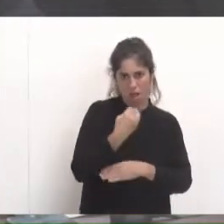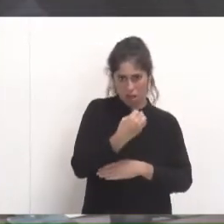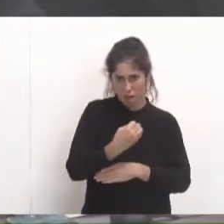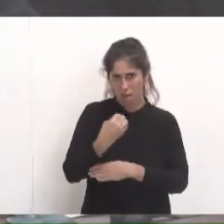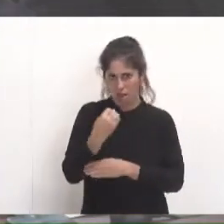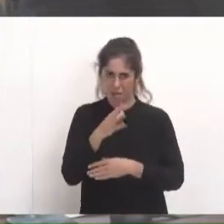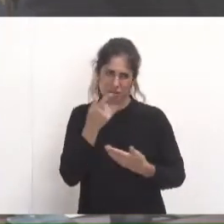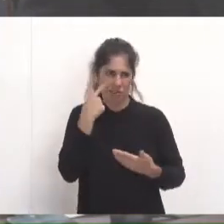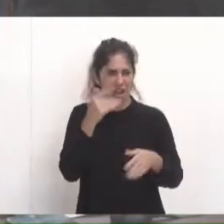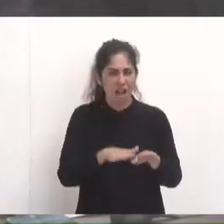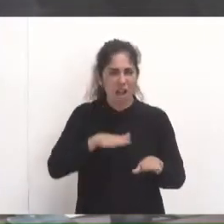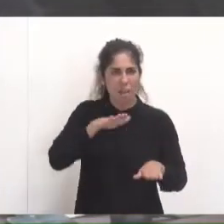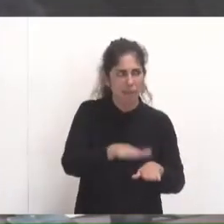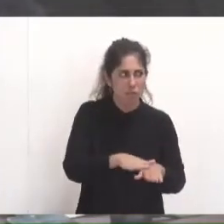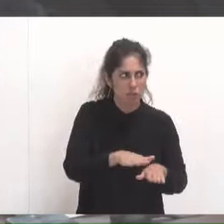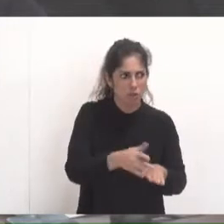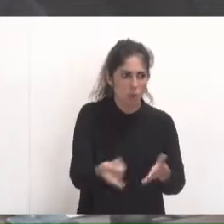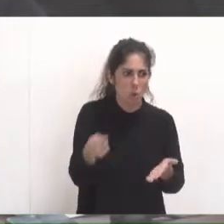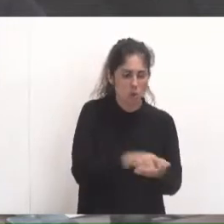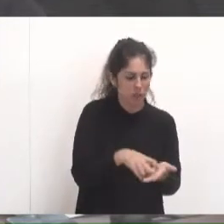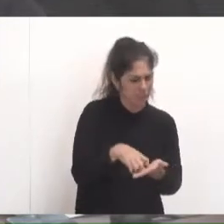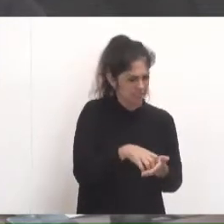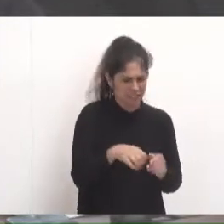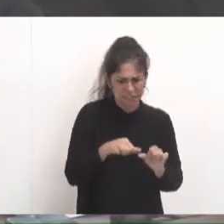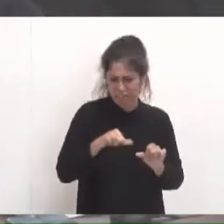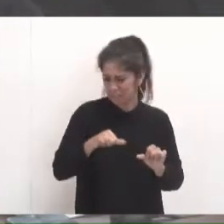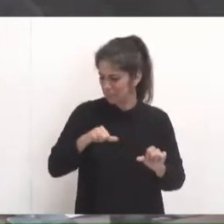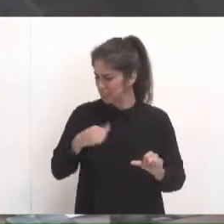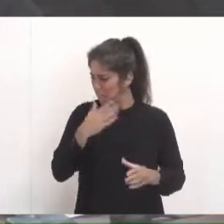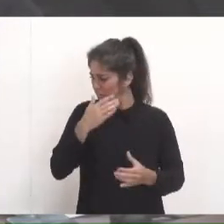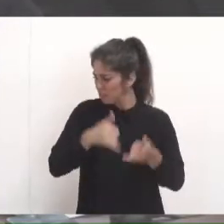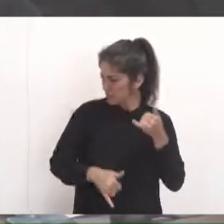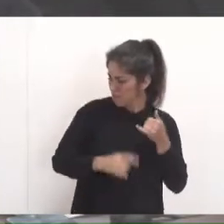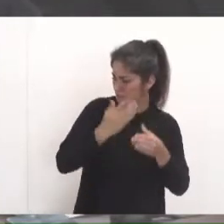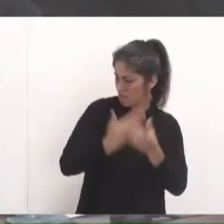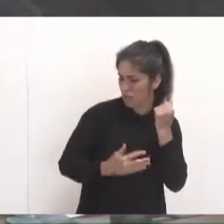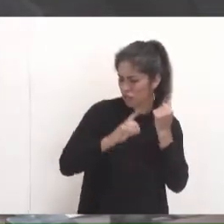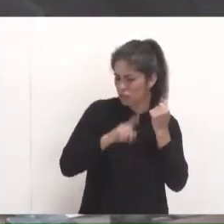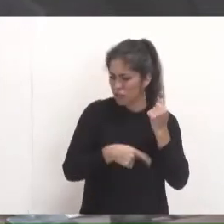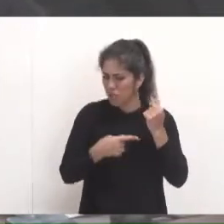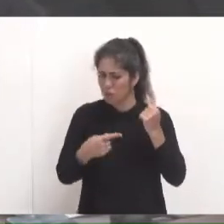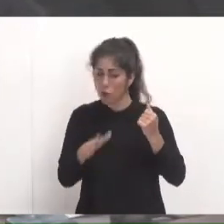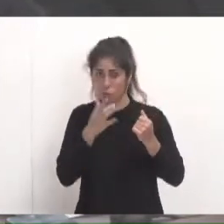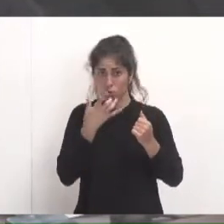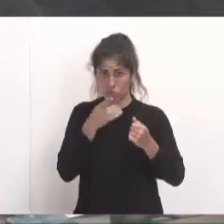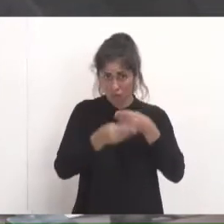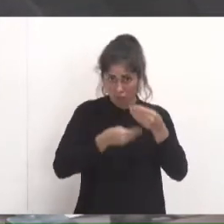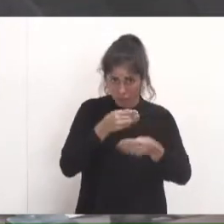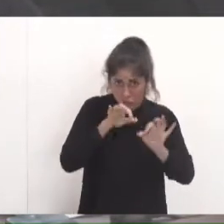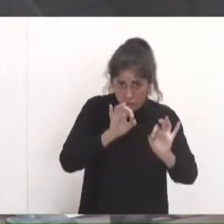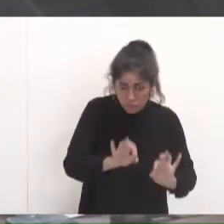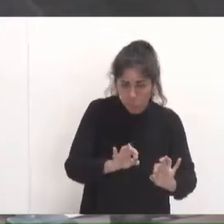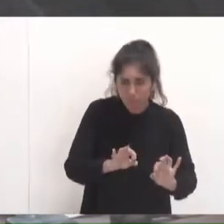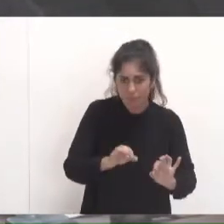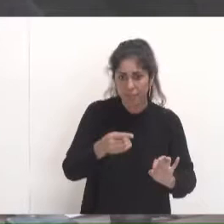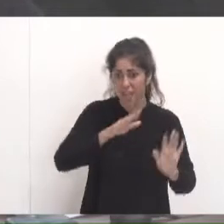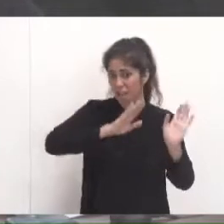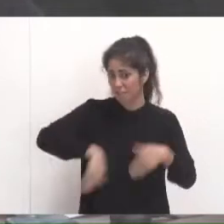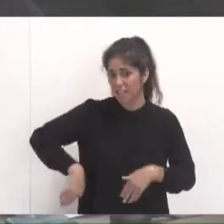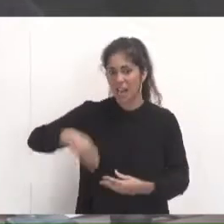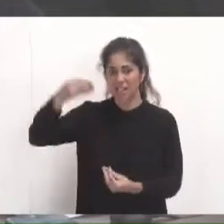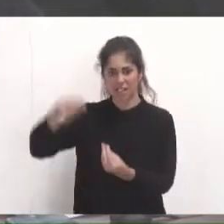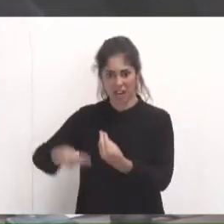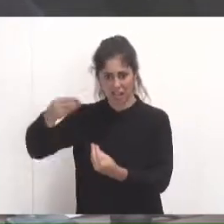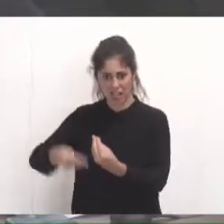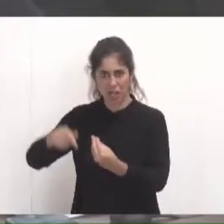cada vez que damos un paso ir cuestionando los pasos que damos. Porque así ocurrió algo curioso. Al final, Gran Canaria, donde sí hay una